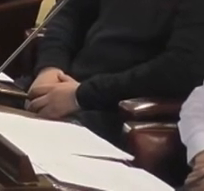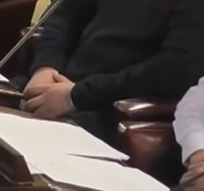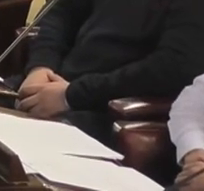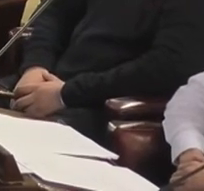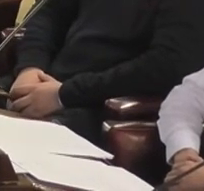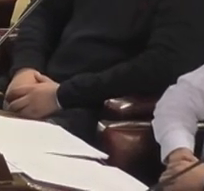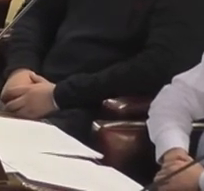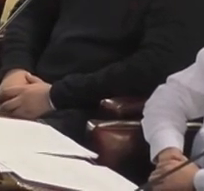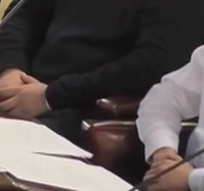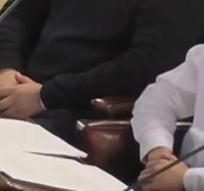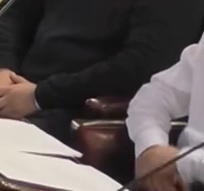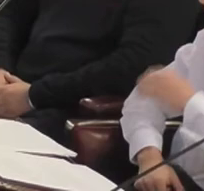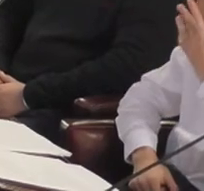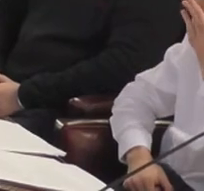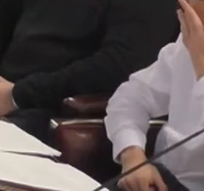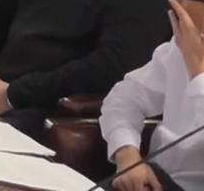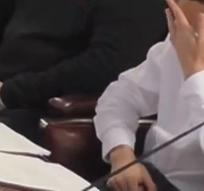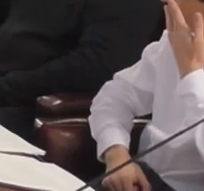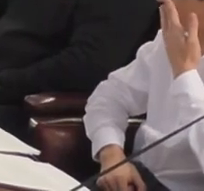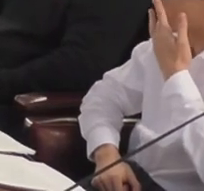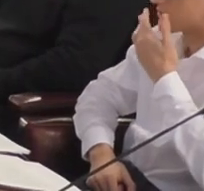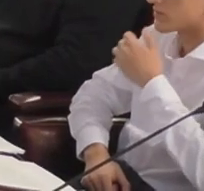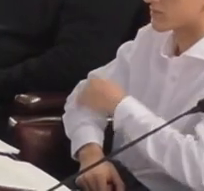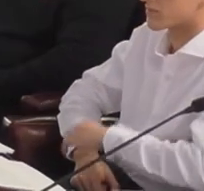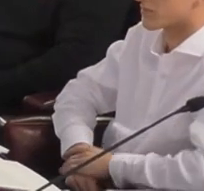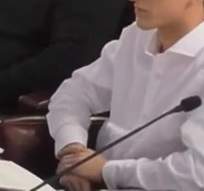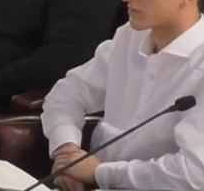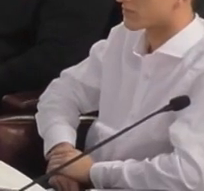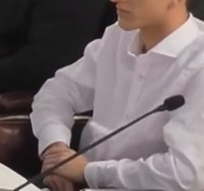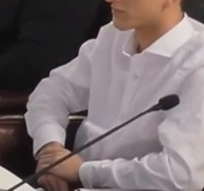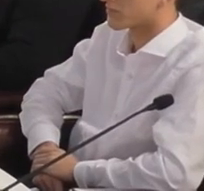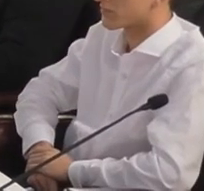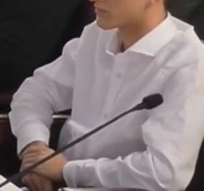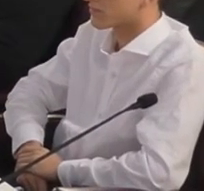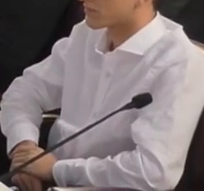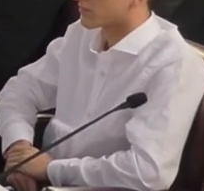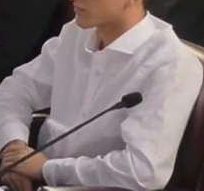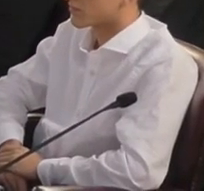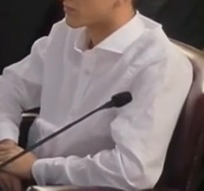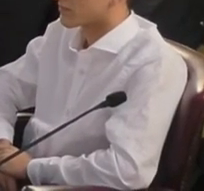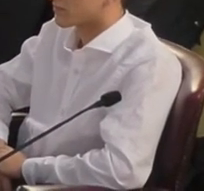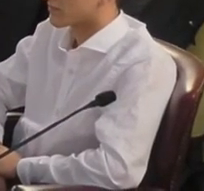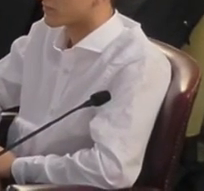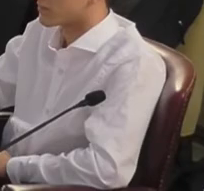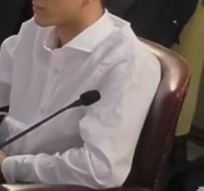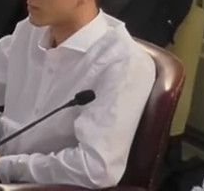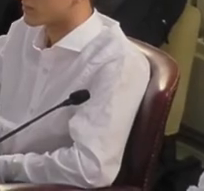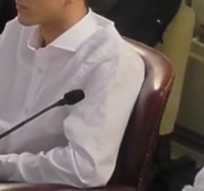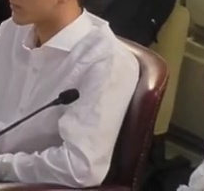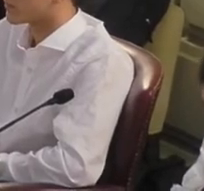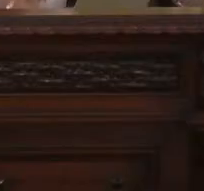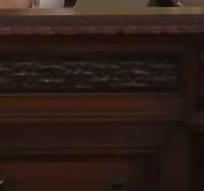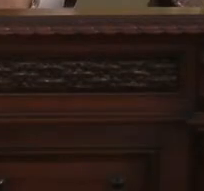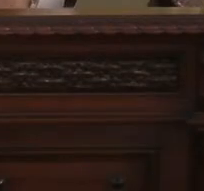Valentina Nardelli. María Sol Nardín. Victoria Nieto. Luciano